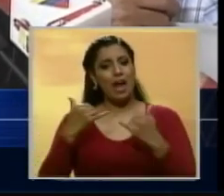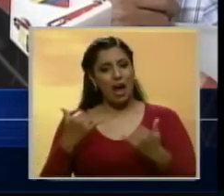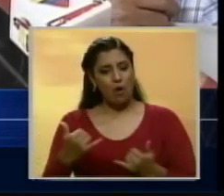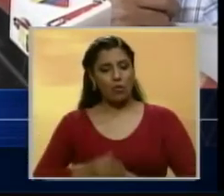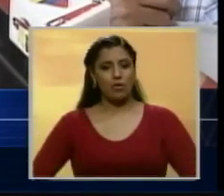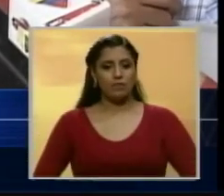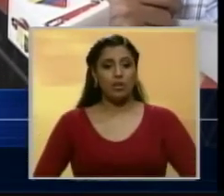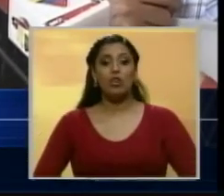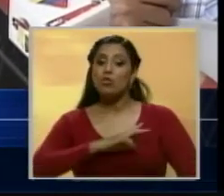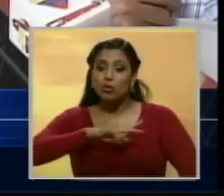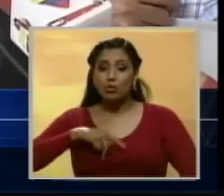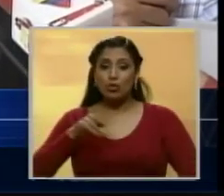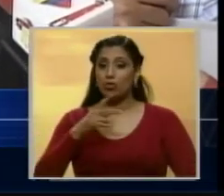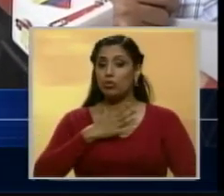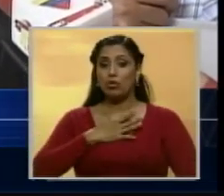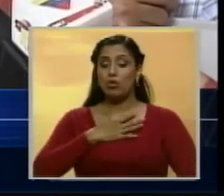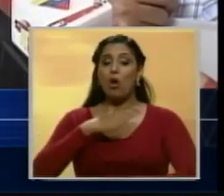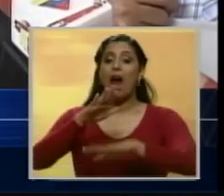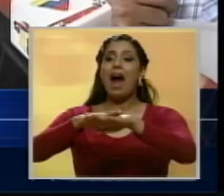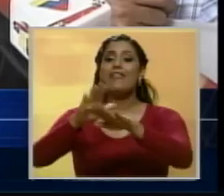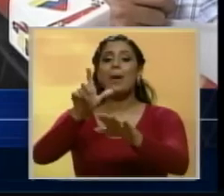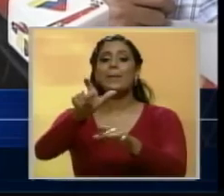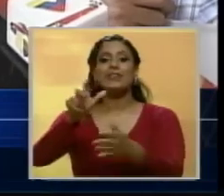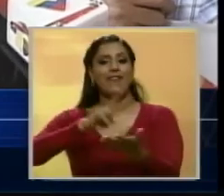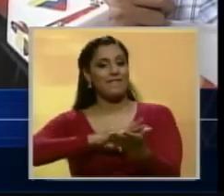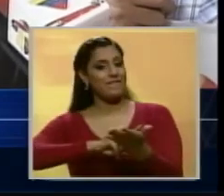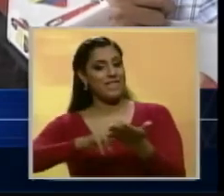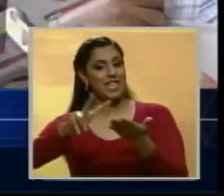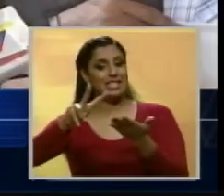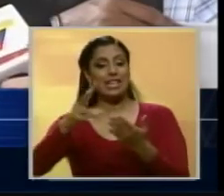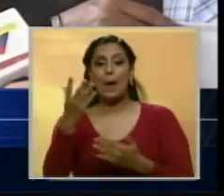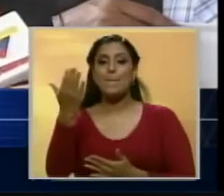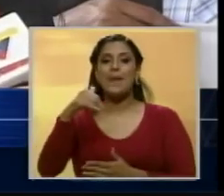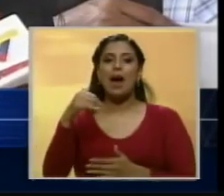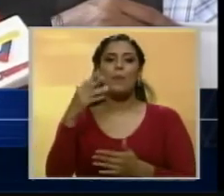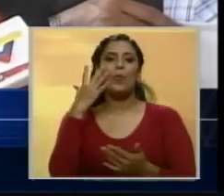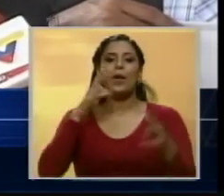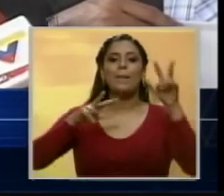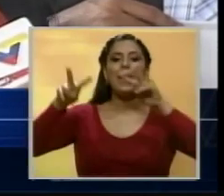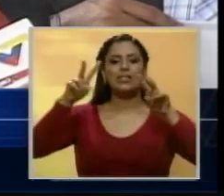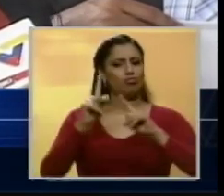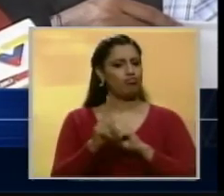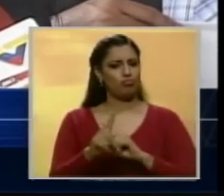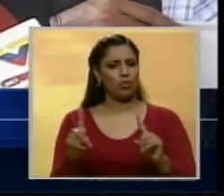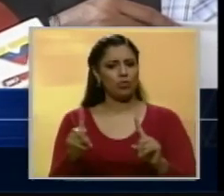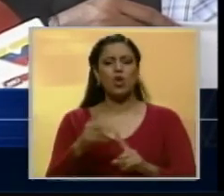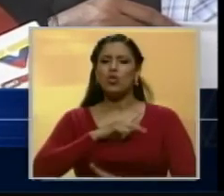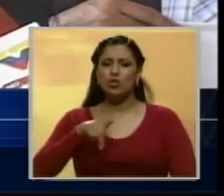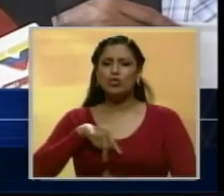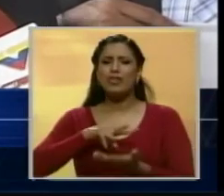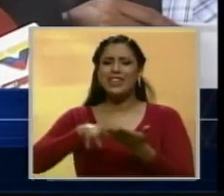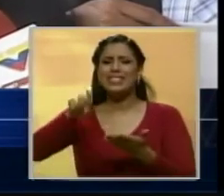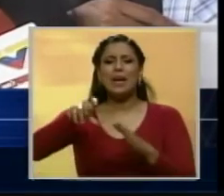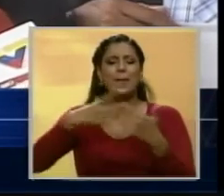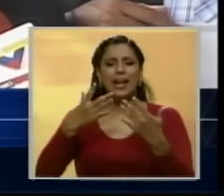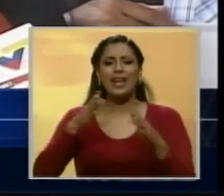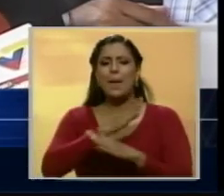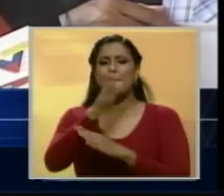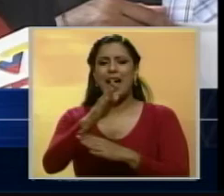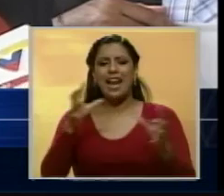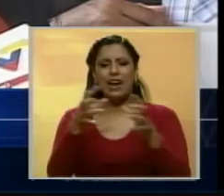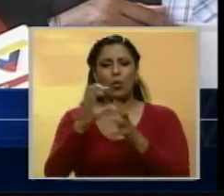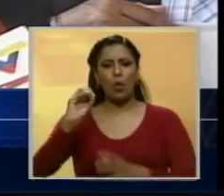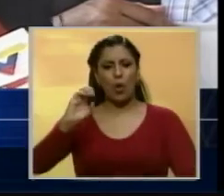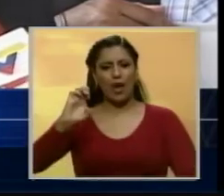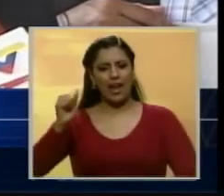la visa. Nosotros no estamos solicitando visas para eventos de orden bilateral. El Estado sede,